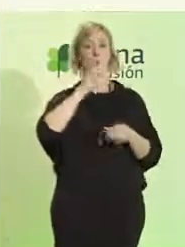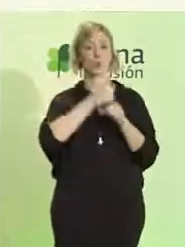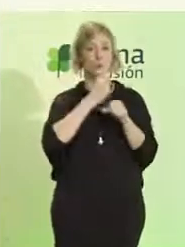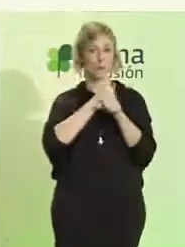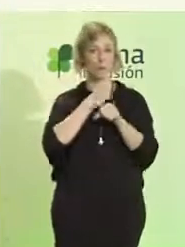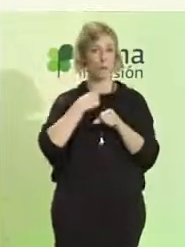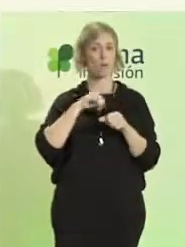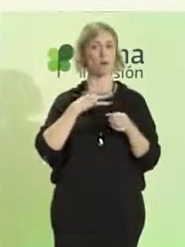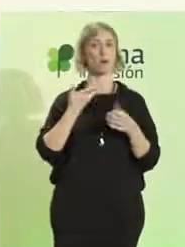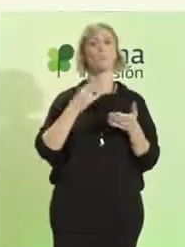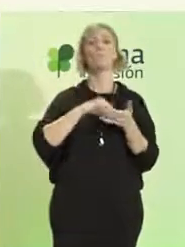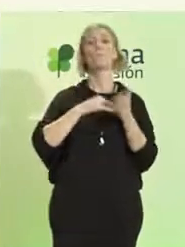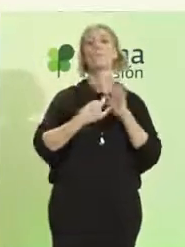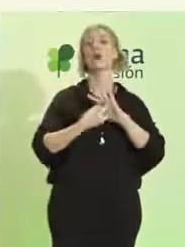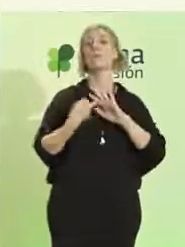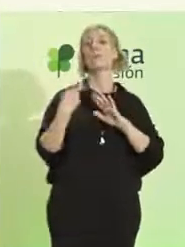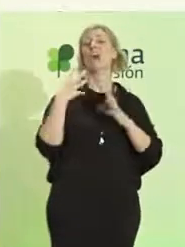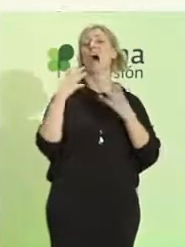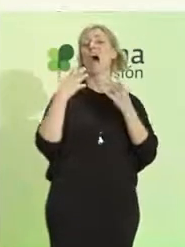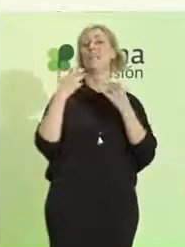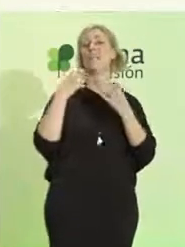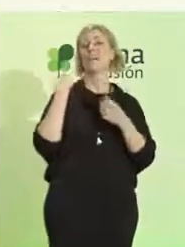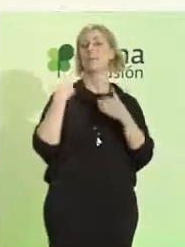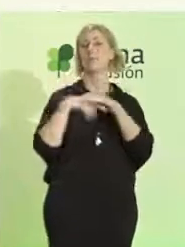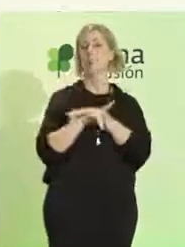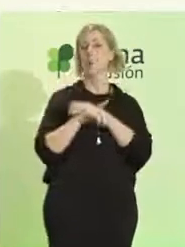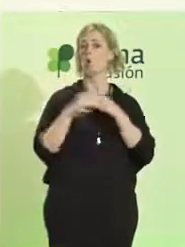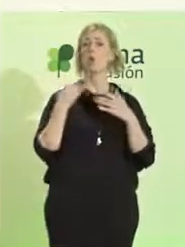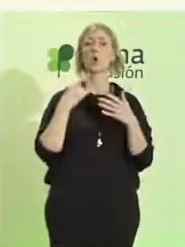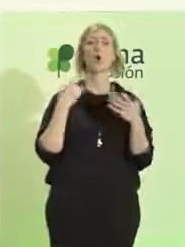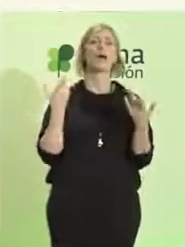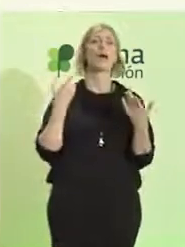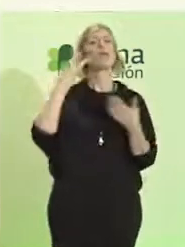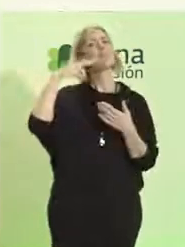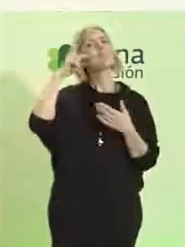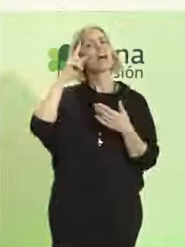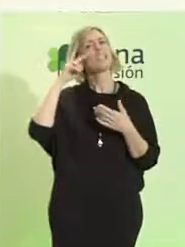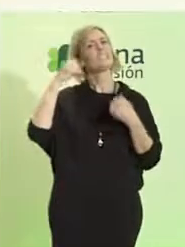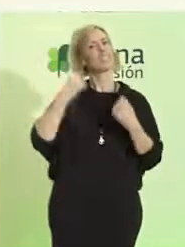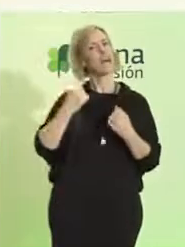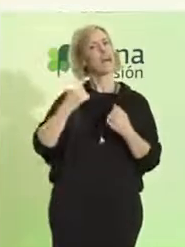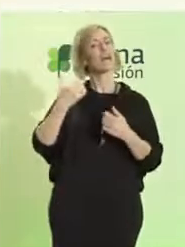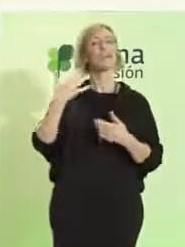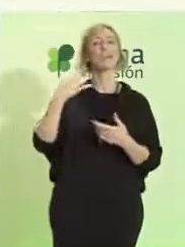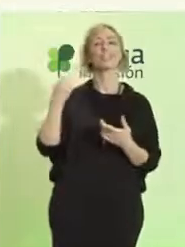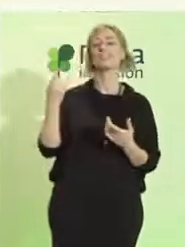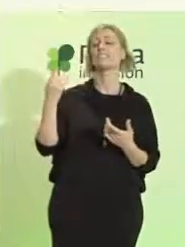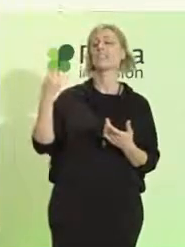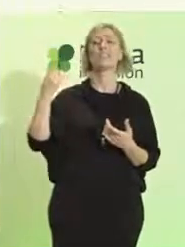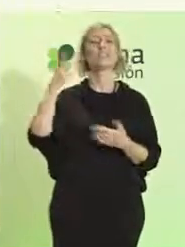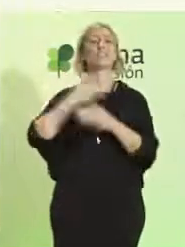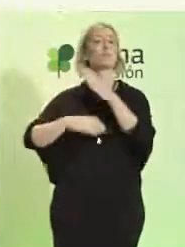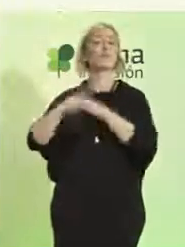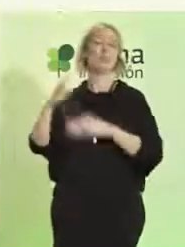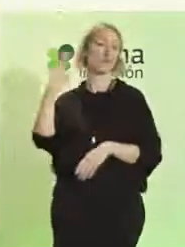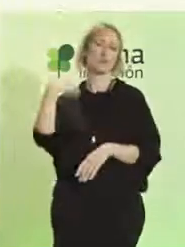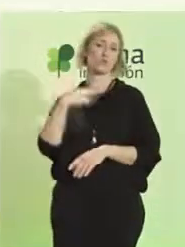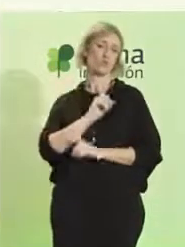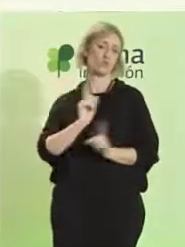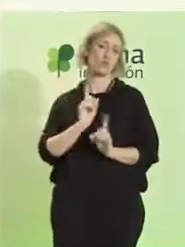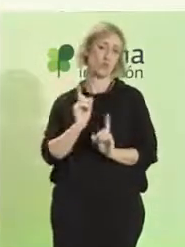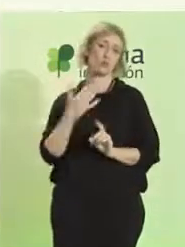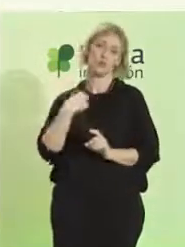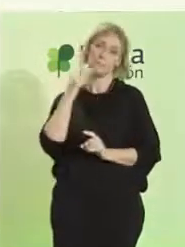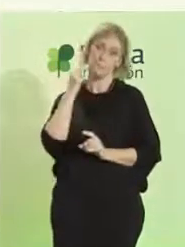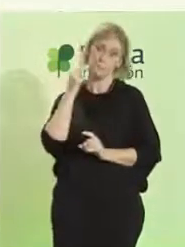sí que es cierto que no soy especialista en discapacidad. Eso lo tengo que decir. Y vengo con muchísimo miedo y con muchísimo respeto de no meter la pata. Entonces, yo no os voy a ayudar